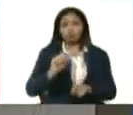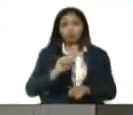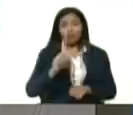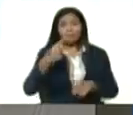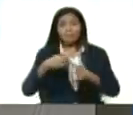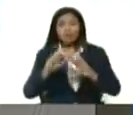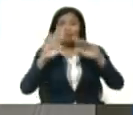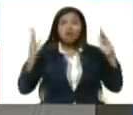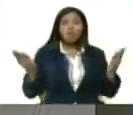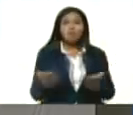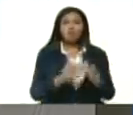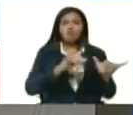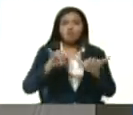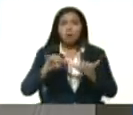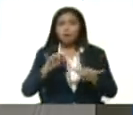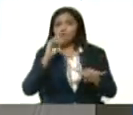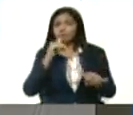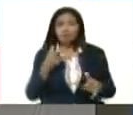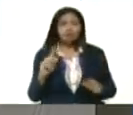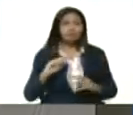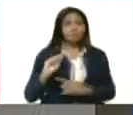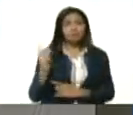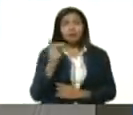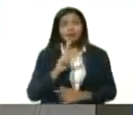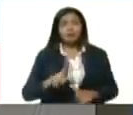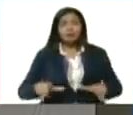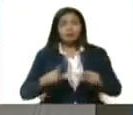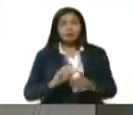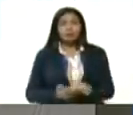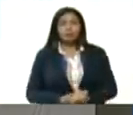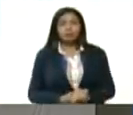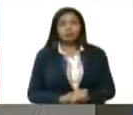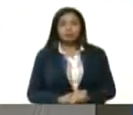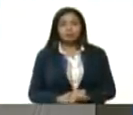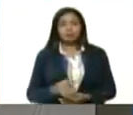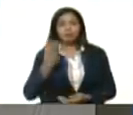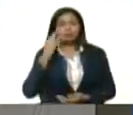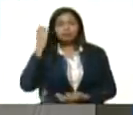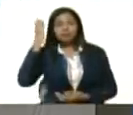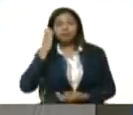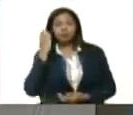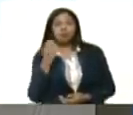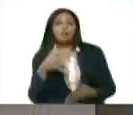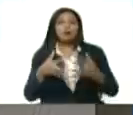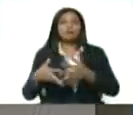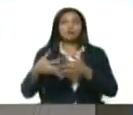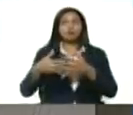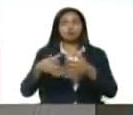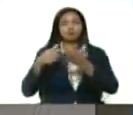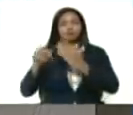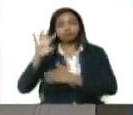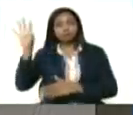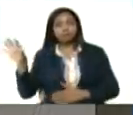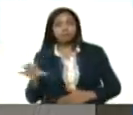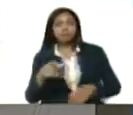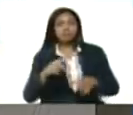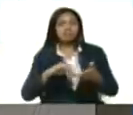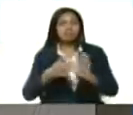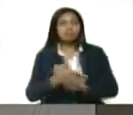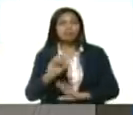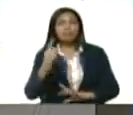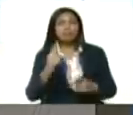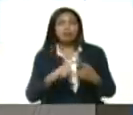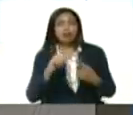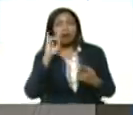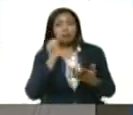mundo entero. Porque ¿cómo pasa en Europa? ¿Cómo pasa en Estados Unidos? ¿Cómo pasa en otros países del continente? En primer lugar, las pruebas